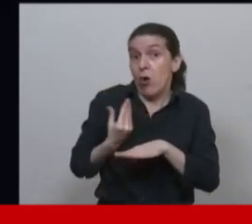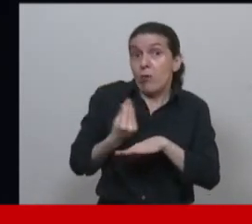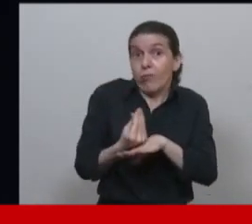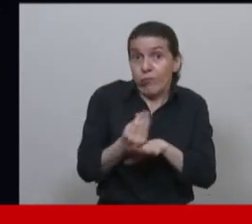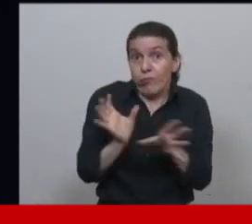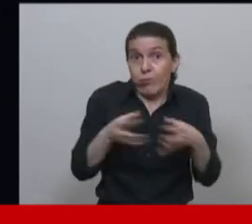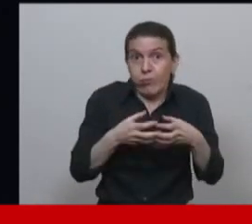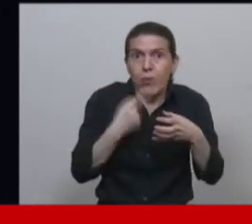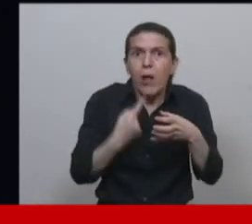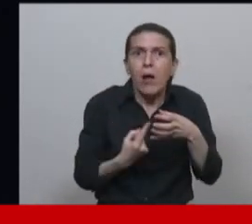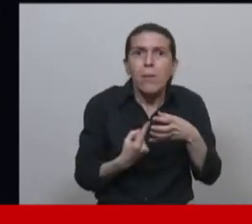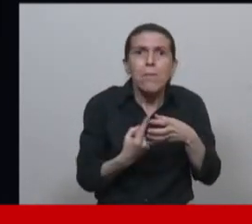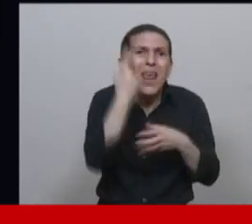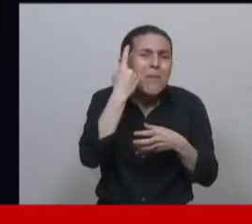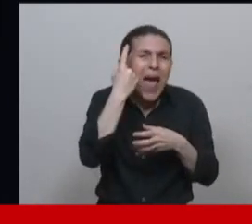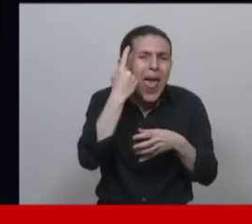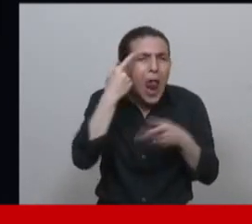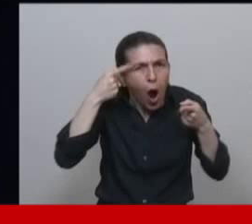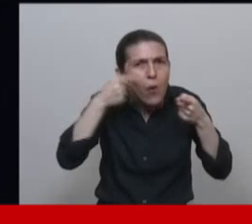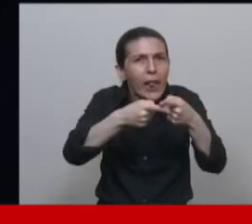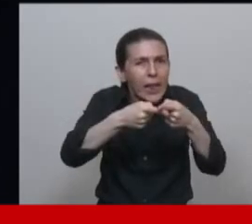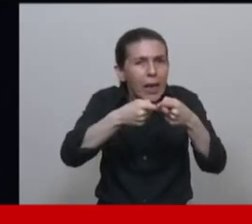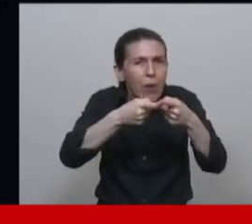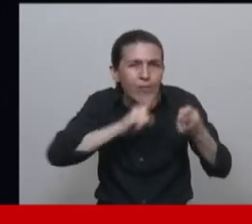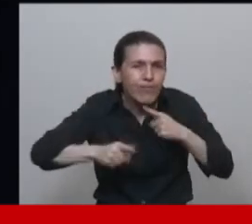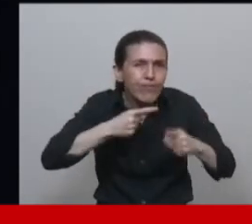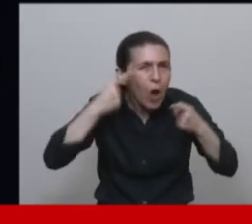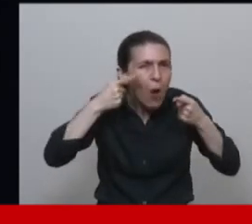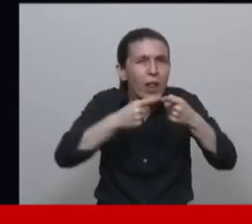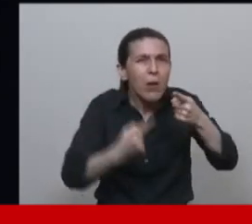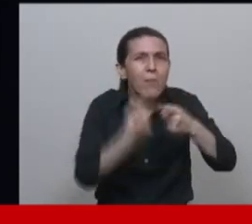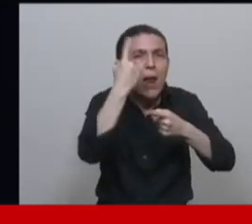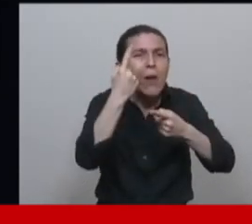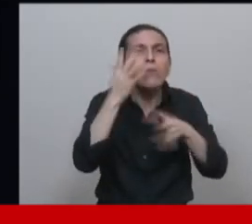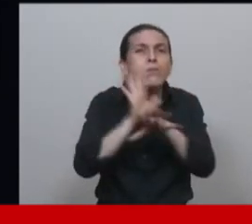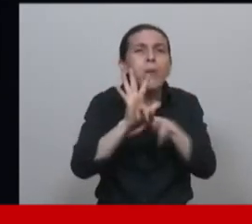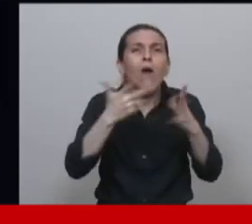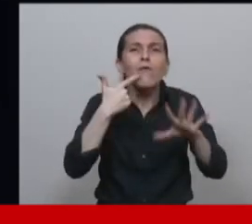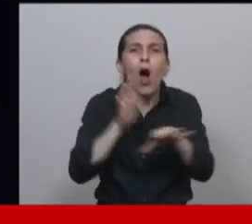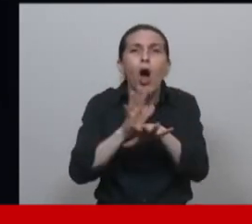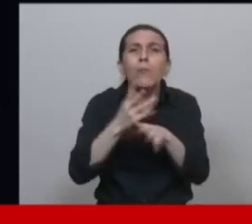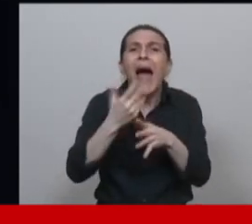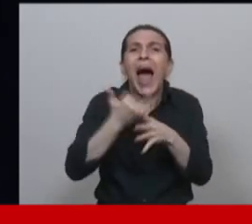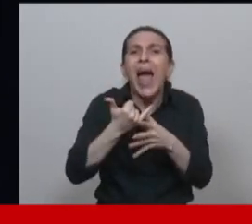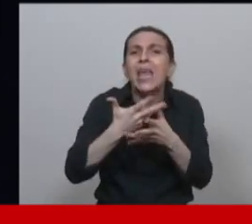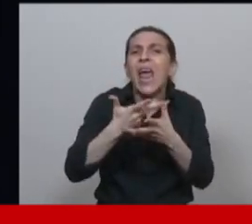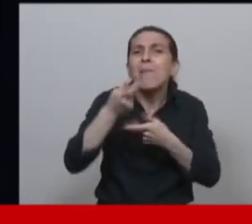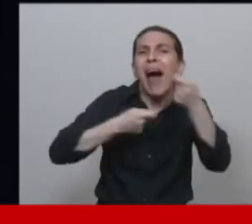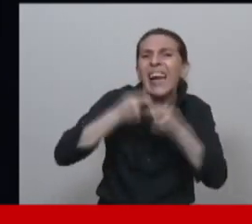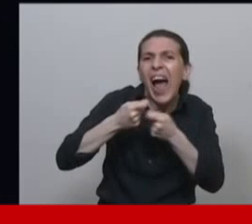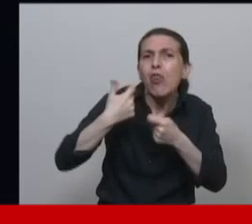propusimos como el primer objetivo el de generar condiciones de normalidad en la macroeconomía argentina,